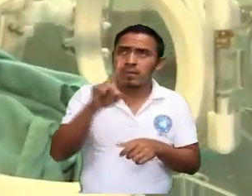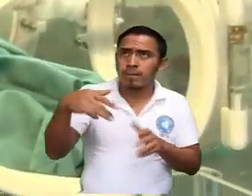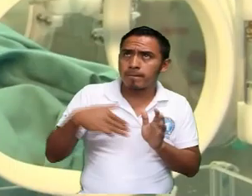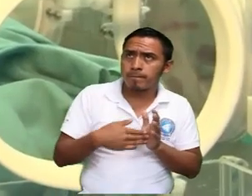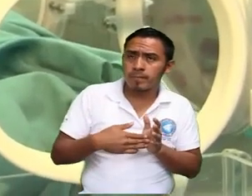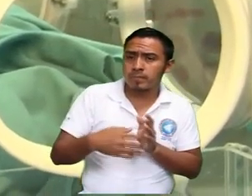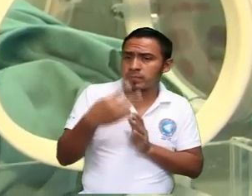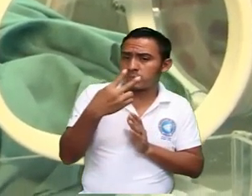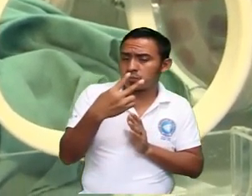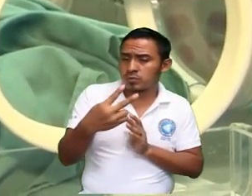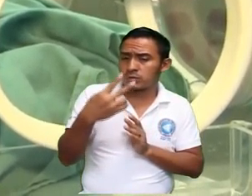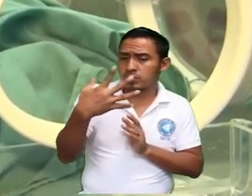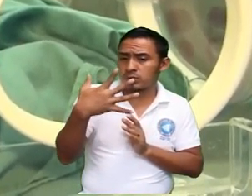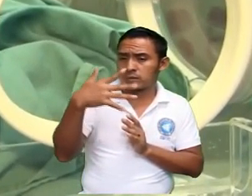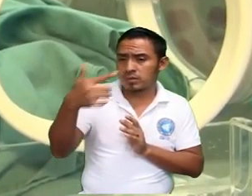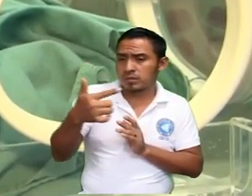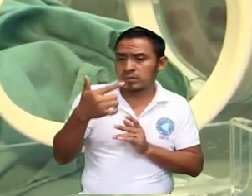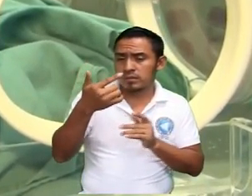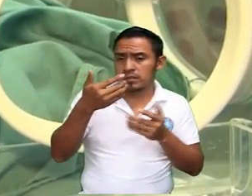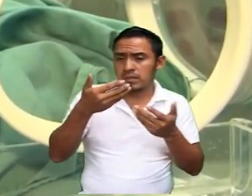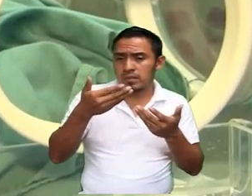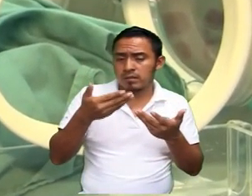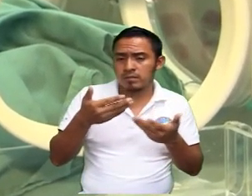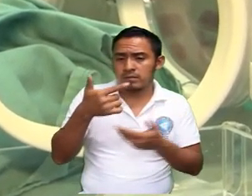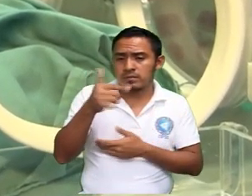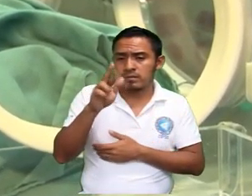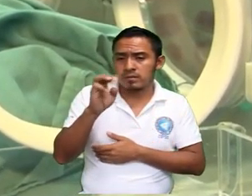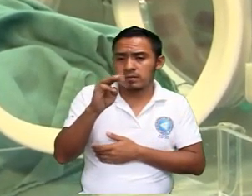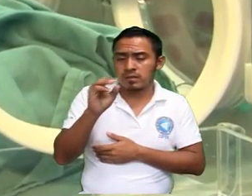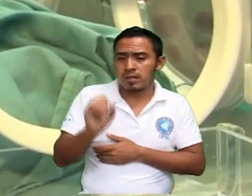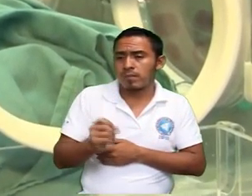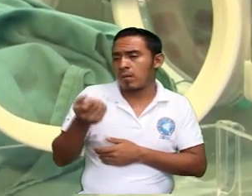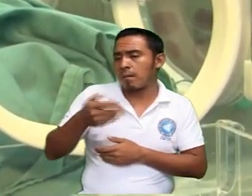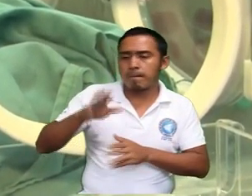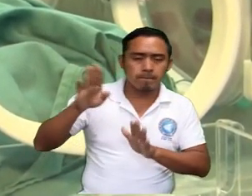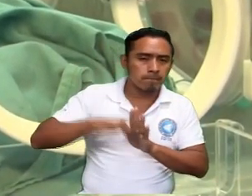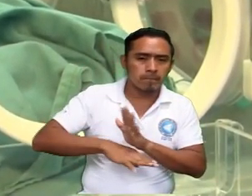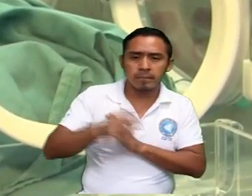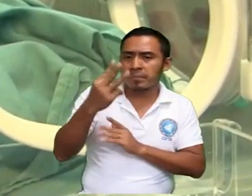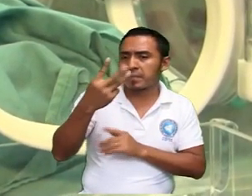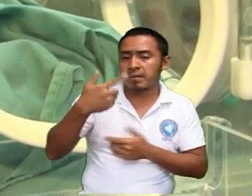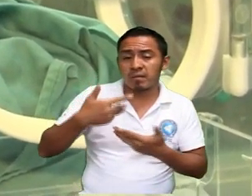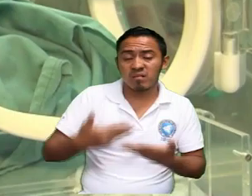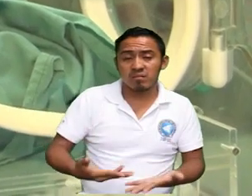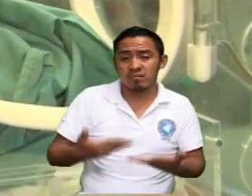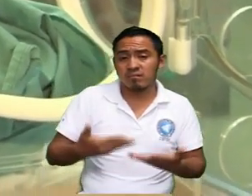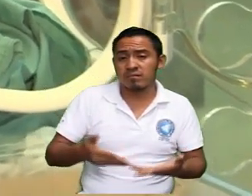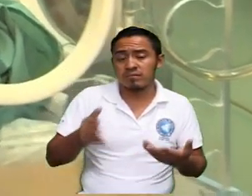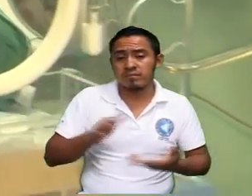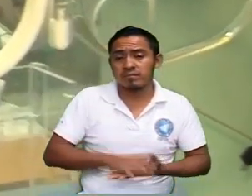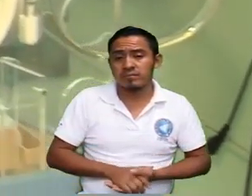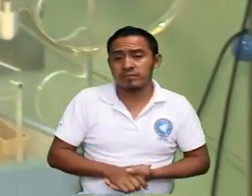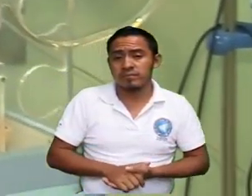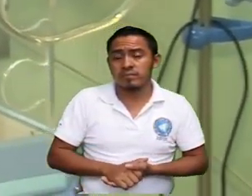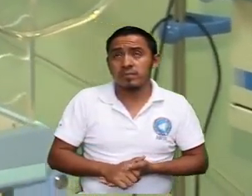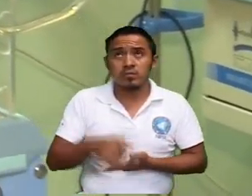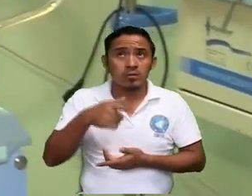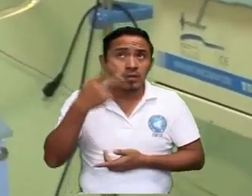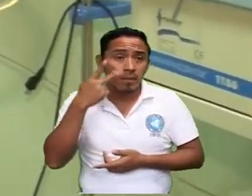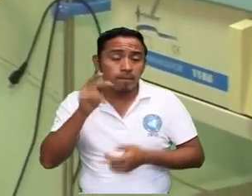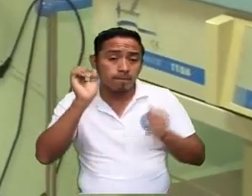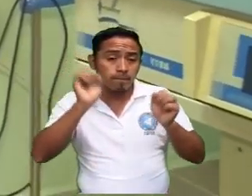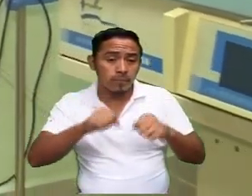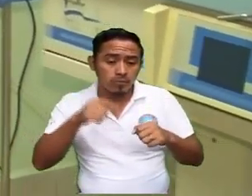1.255 gramos. Sí. ¿Cuánto es en libras? ¿Menos de 5 libras? Son 3 libras. ¿3 libras? Y lo pueden ver, amigos televidentes,